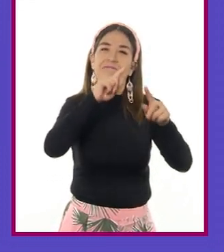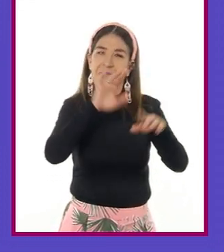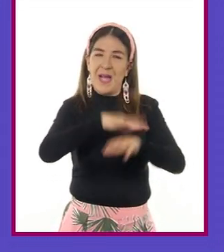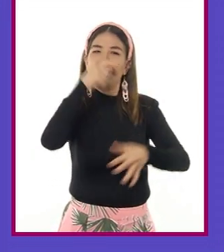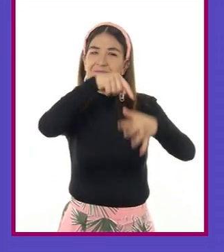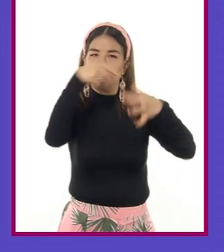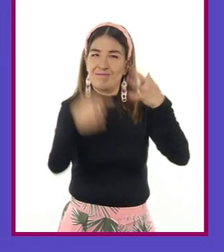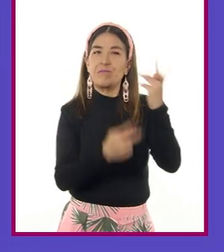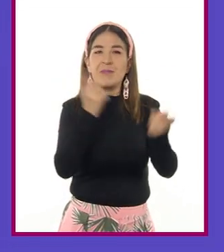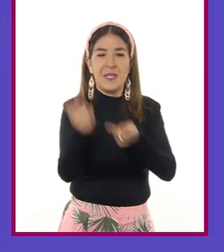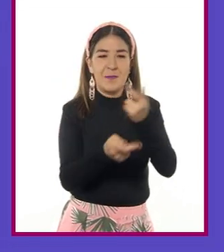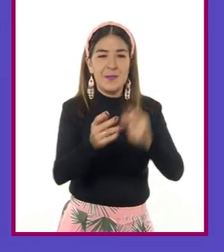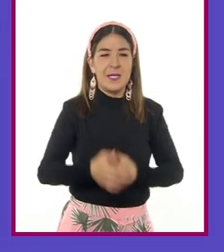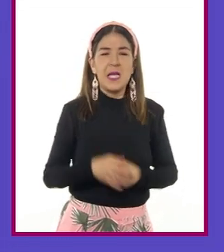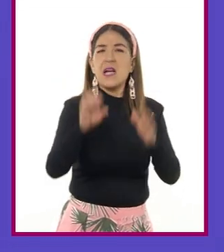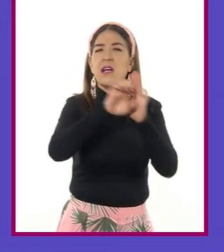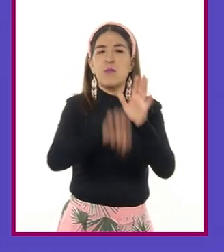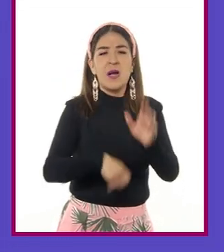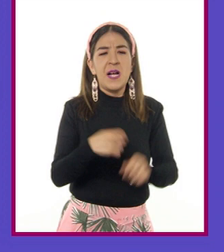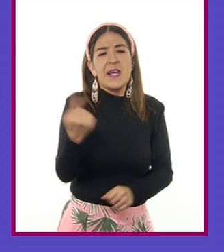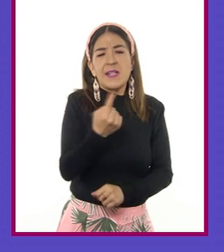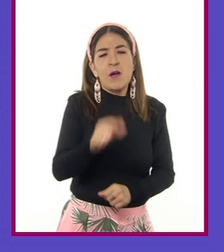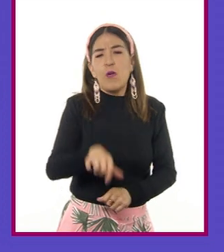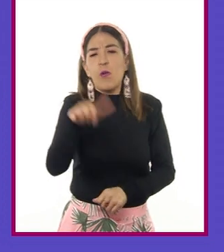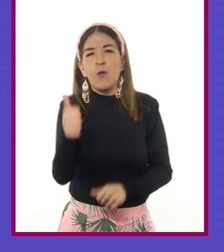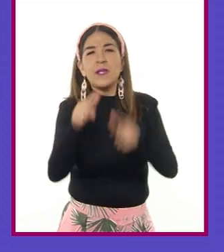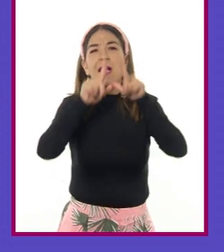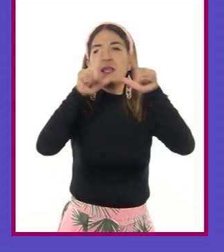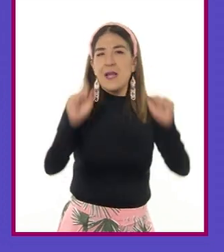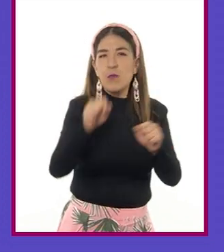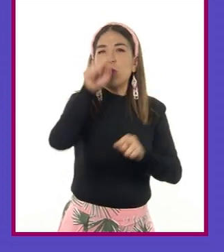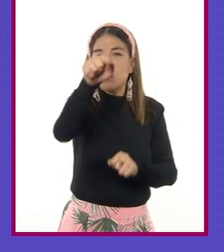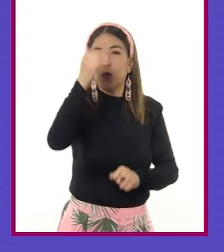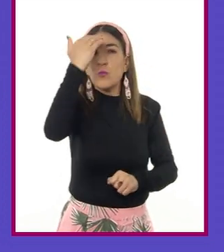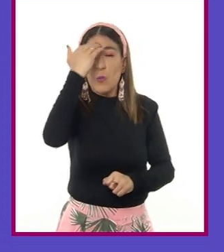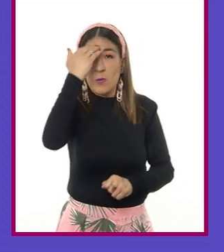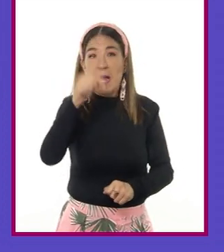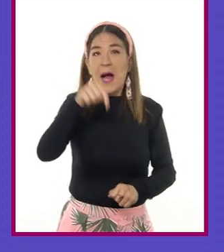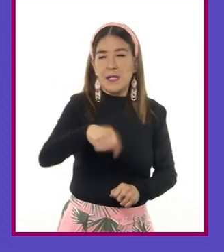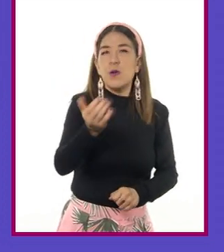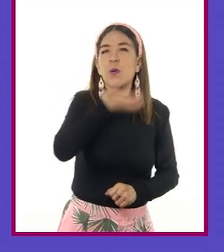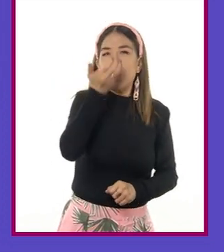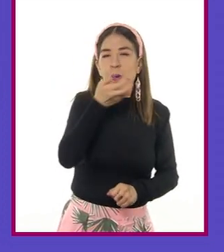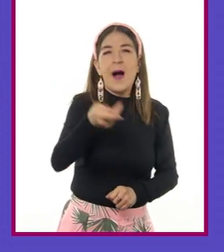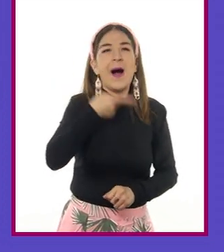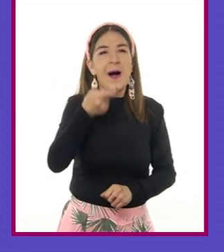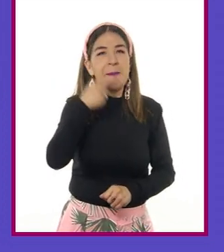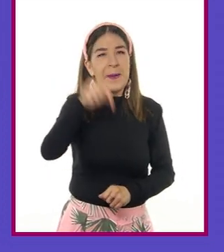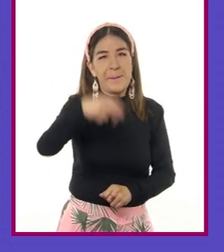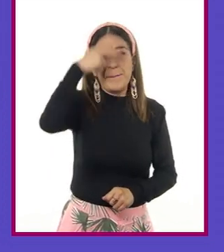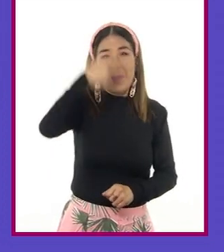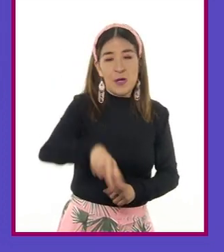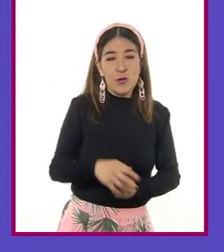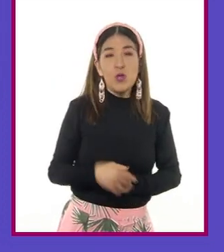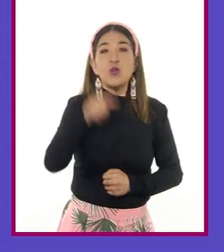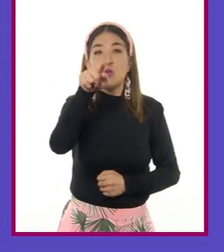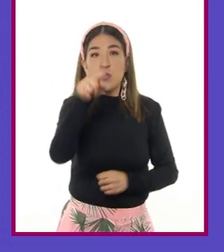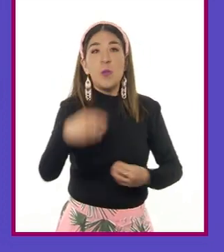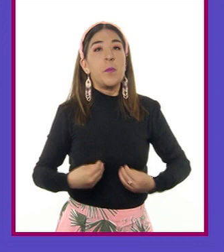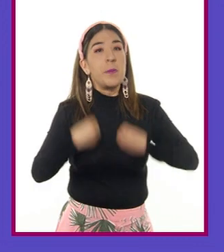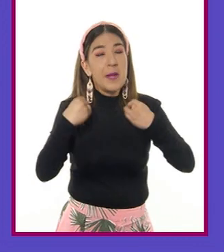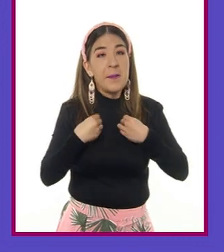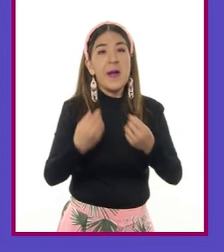Por ejemplo, ¿qué otras lenguas conoces que se hablen en México? ¿Vives en alguna